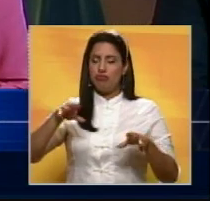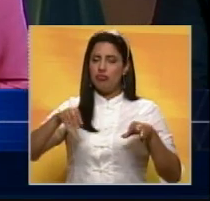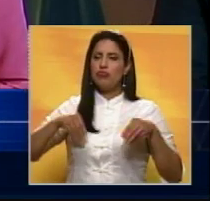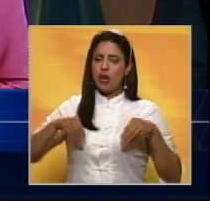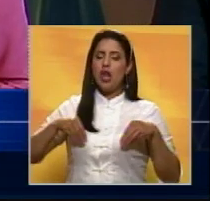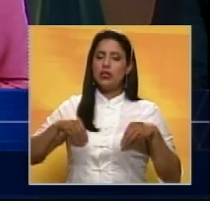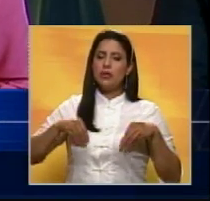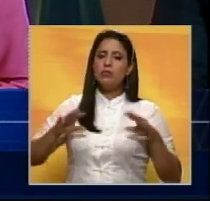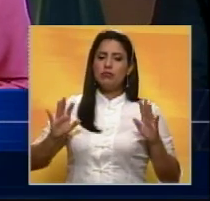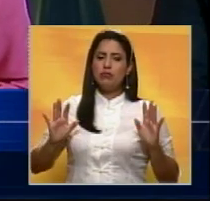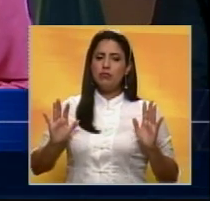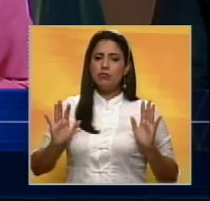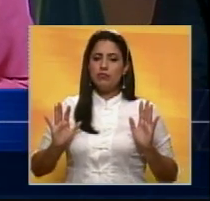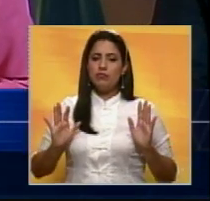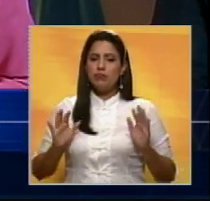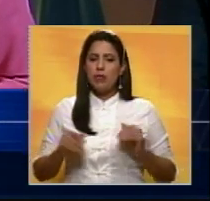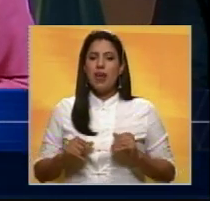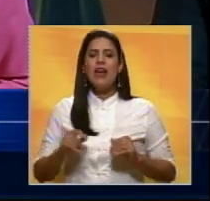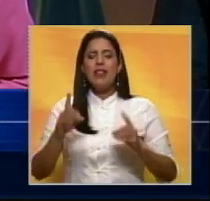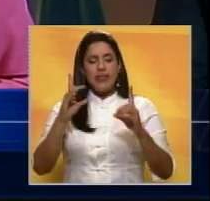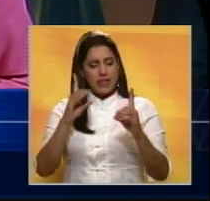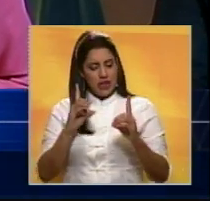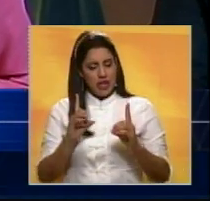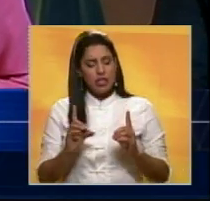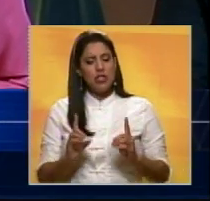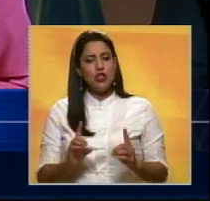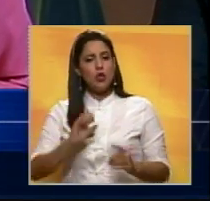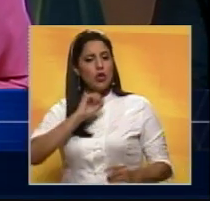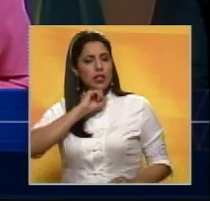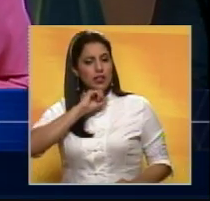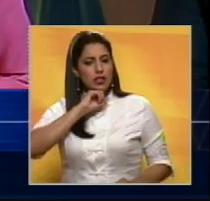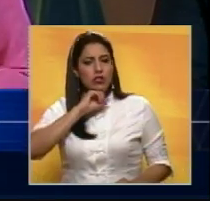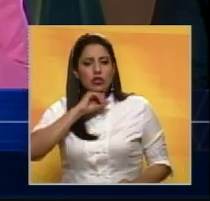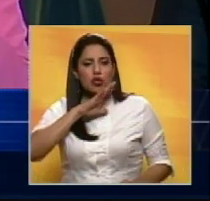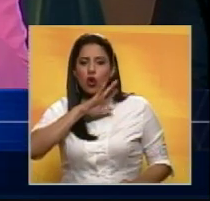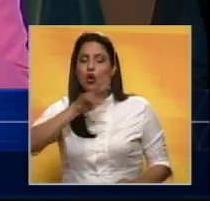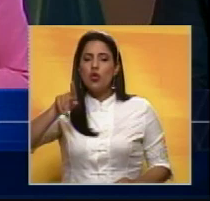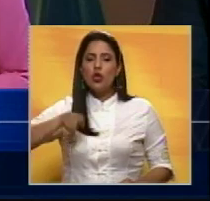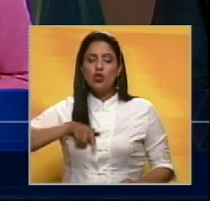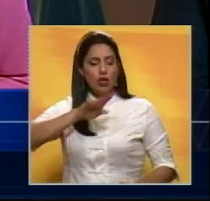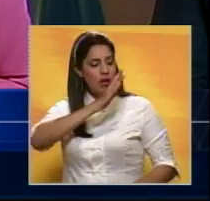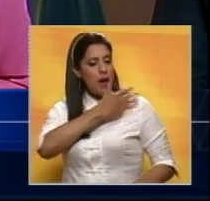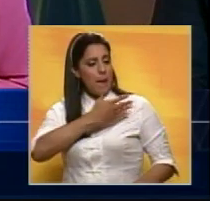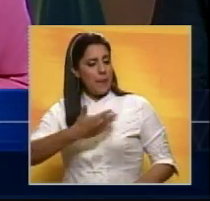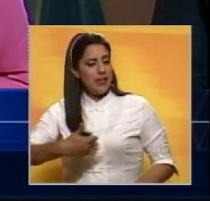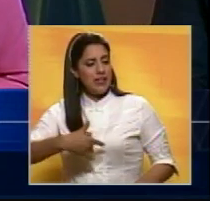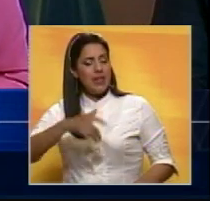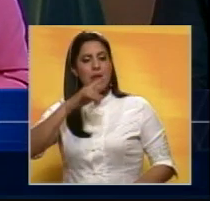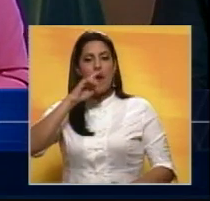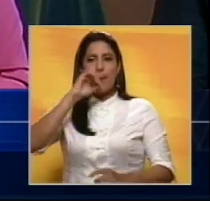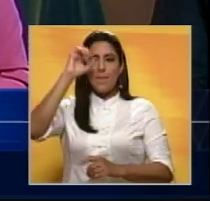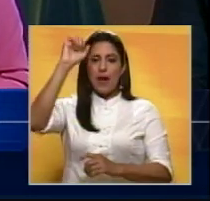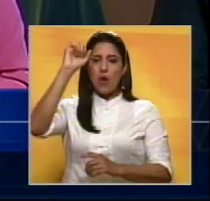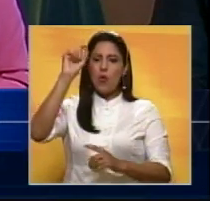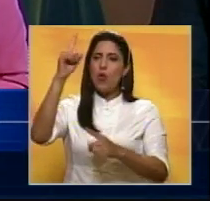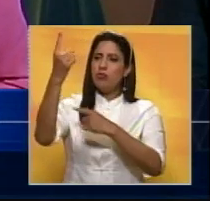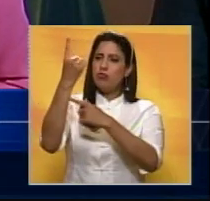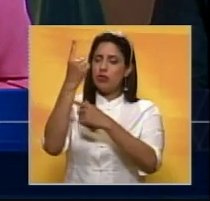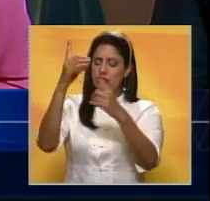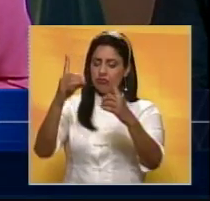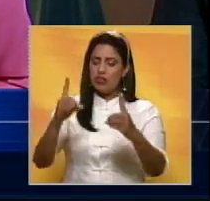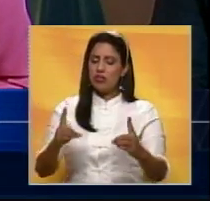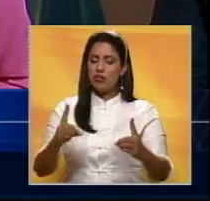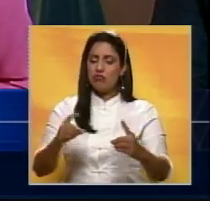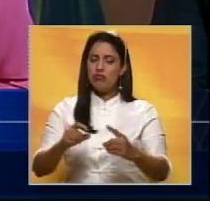reconocido la decisión histórica que nuestro jefe de Estado con determinación ha